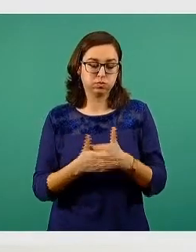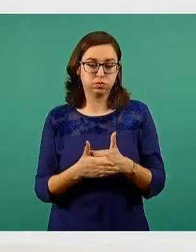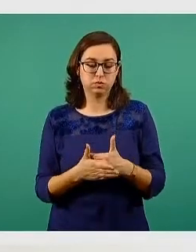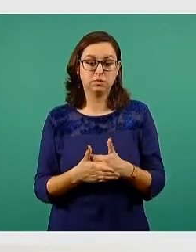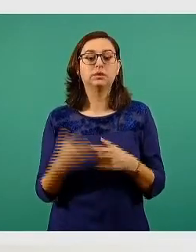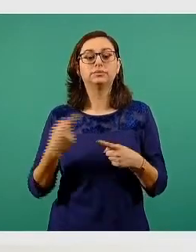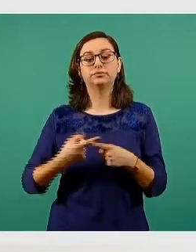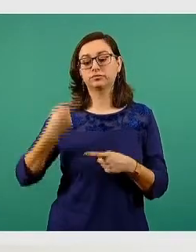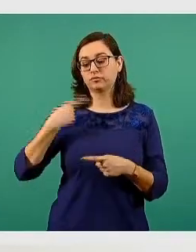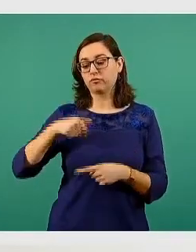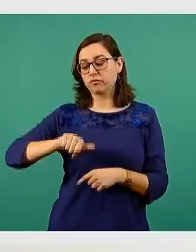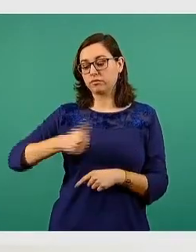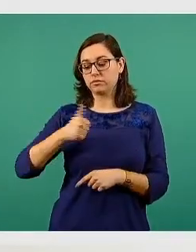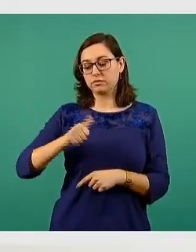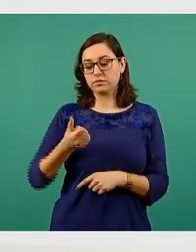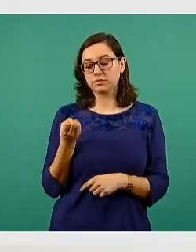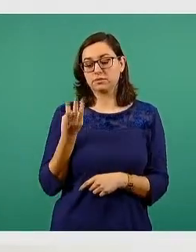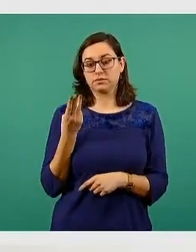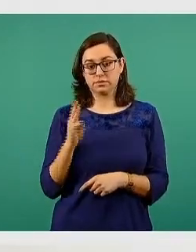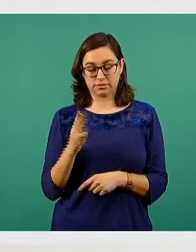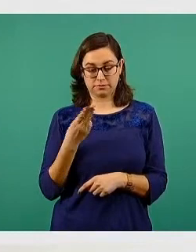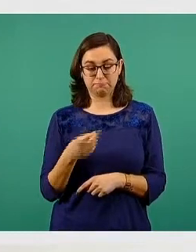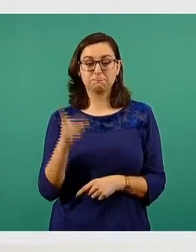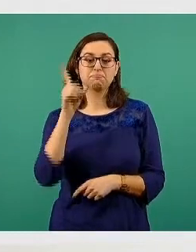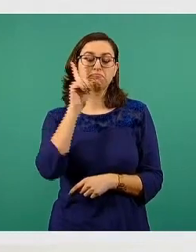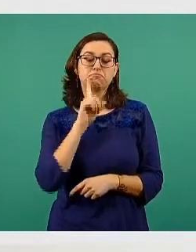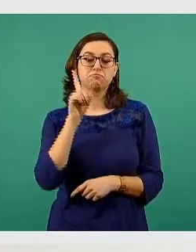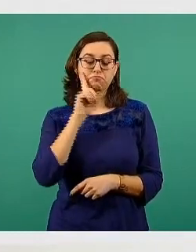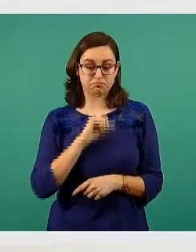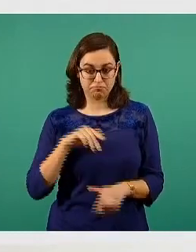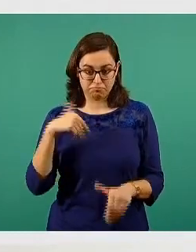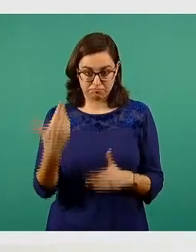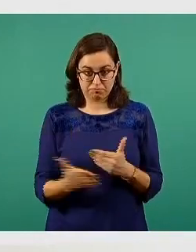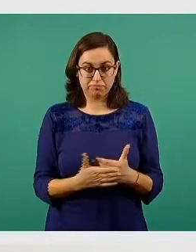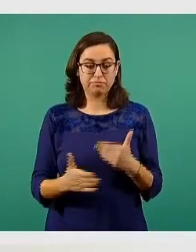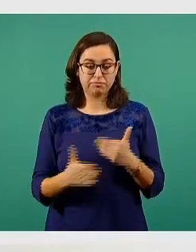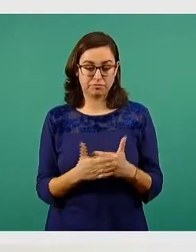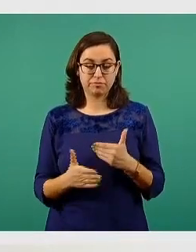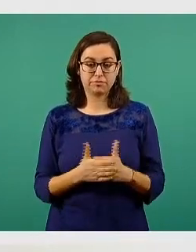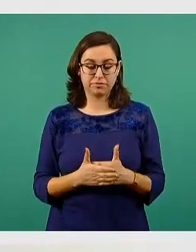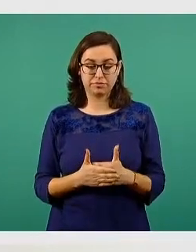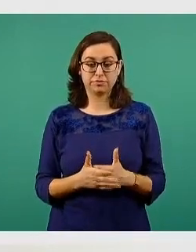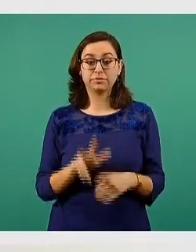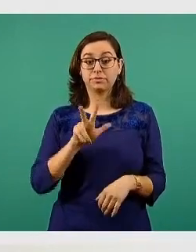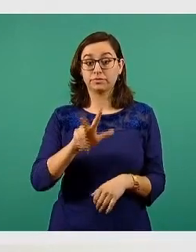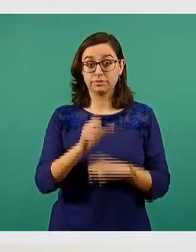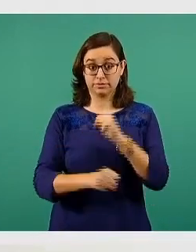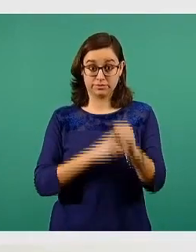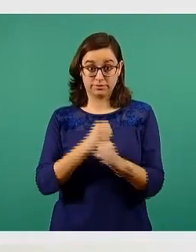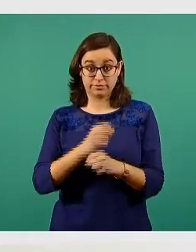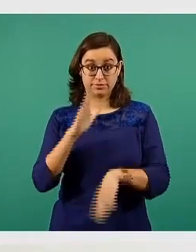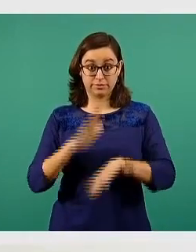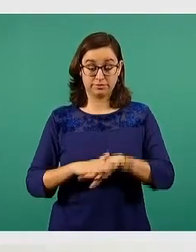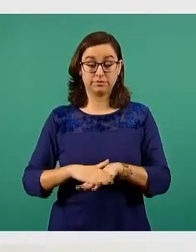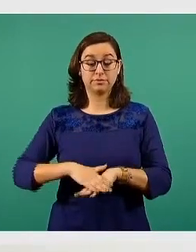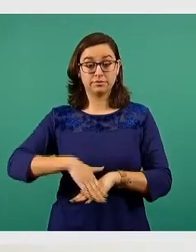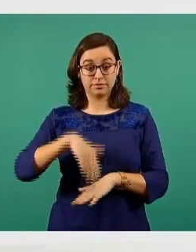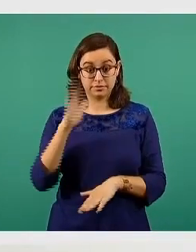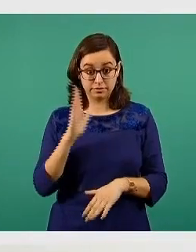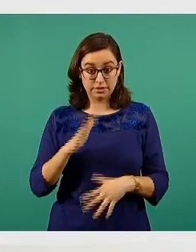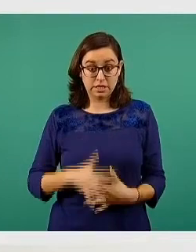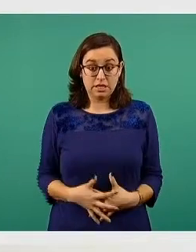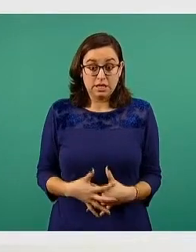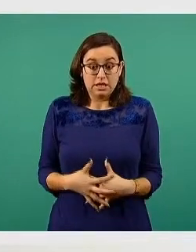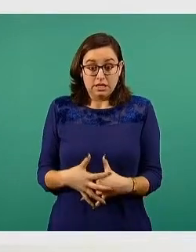mayo dispusimos incluir a las mujeres embarazadas mayores de 18 años y con 10 o